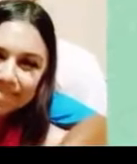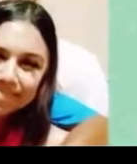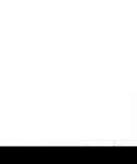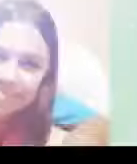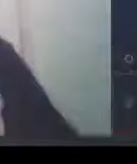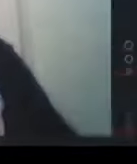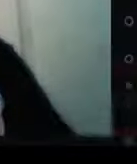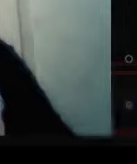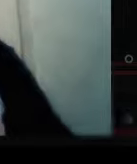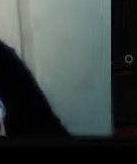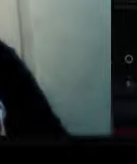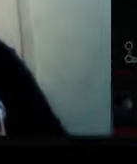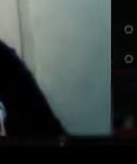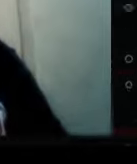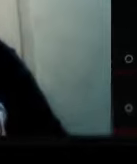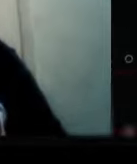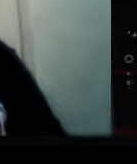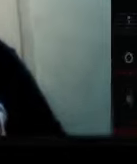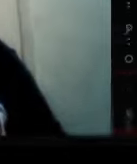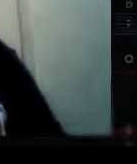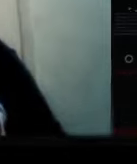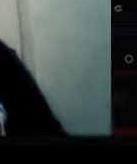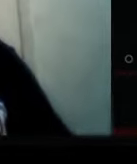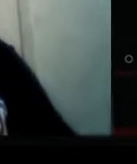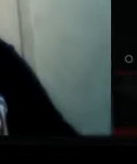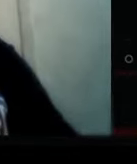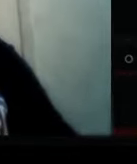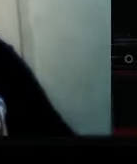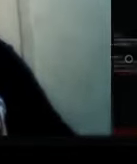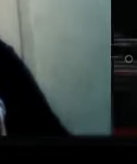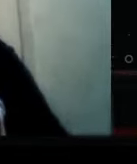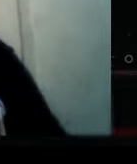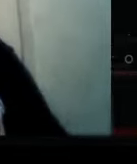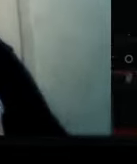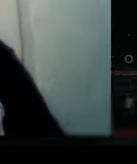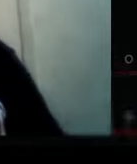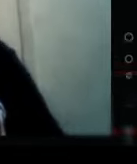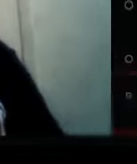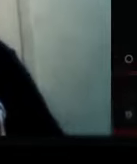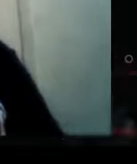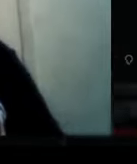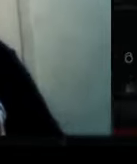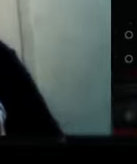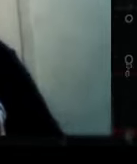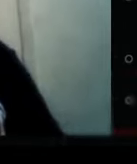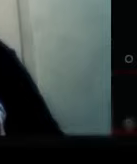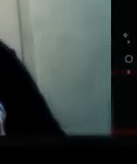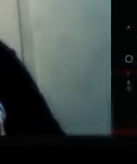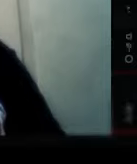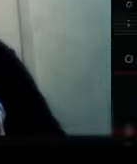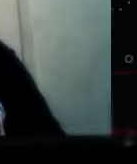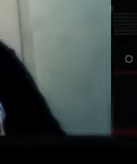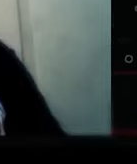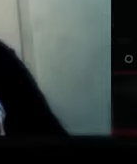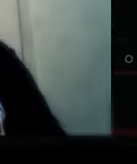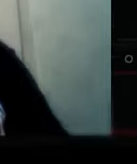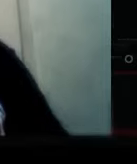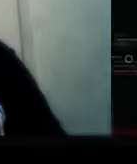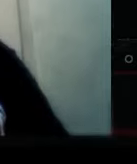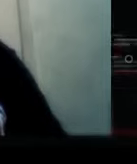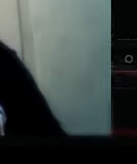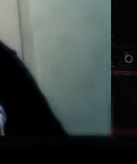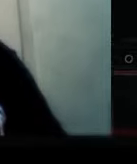Coahuila. Esa foto fue tomada el verano pasado. Habíamos ido para allá, para México, pero nosotros cuando vamos a México,